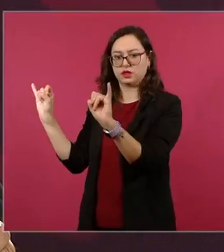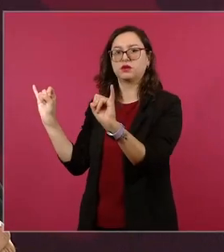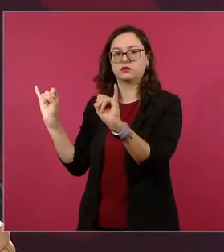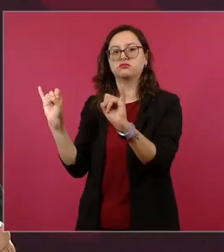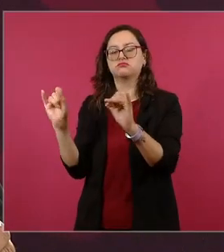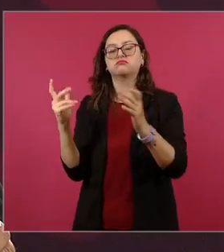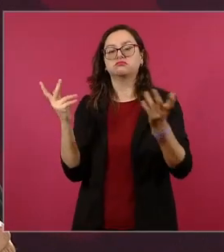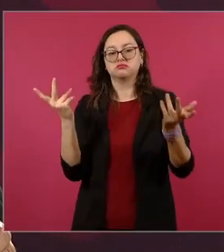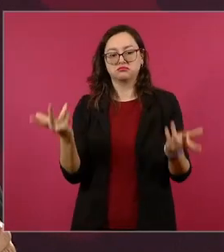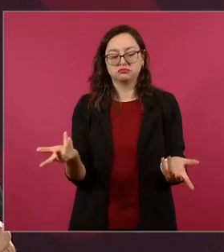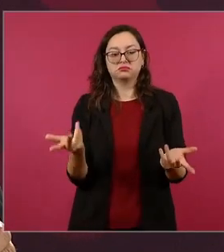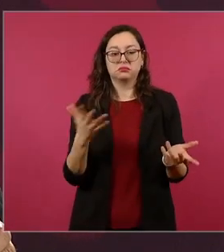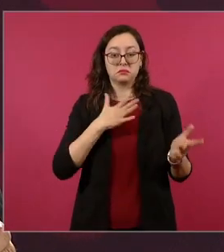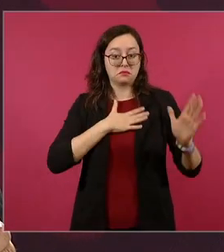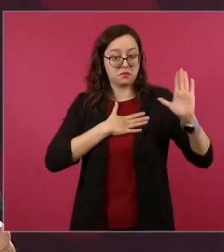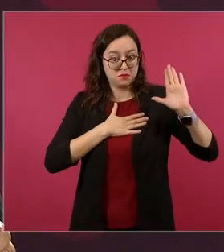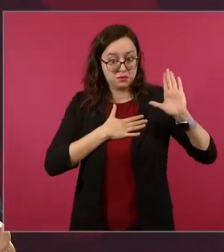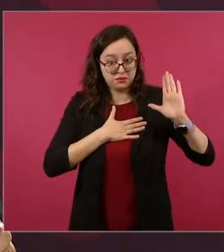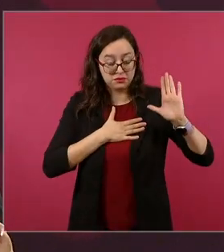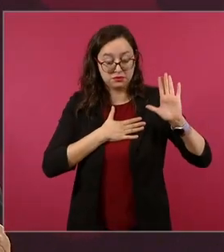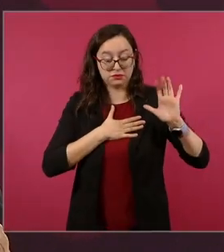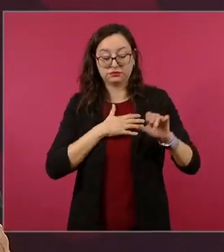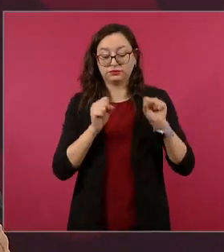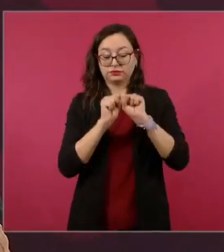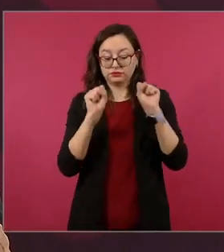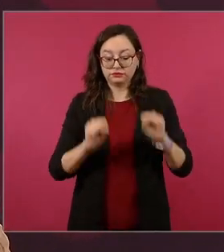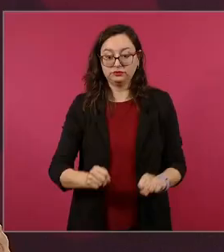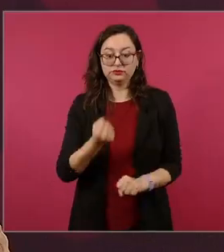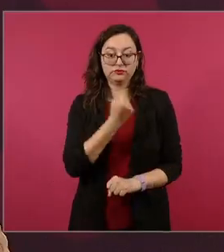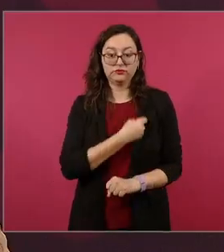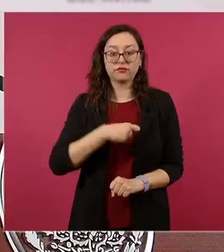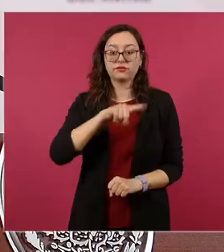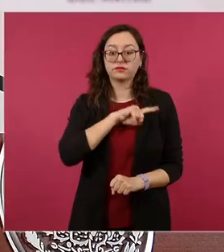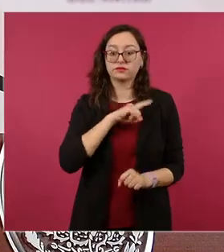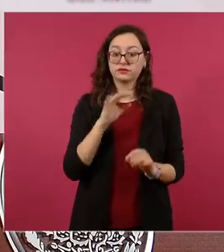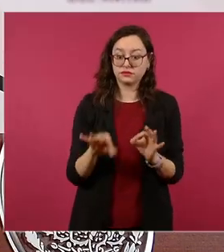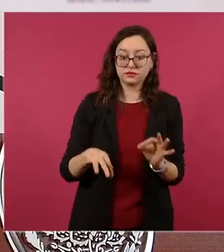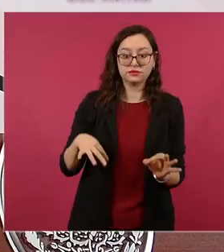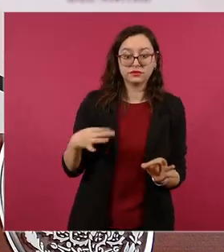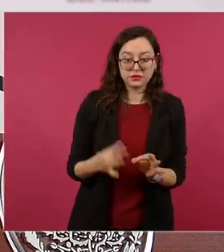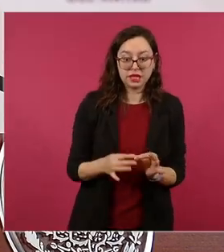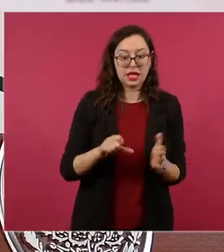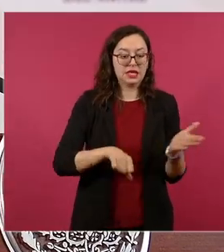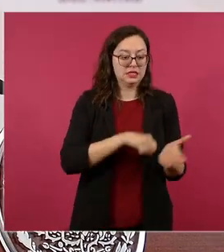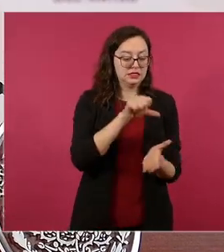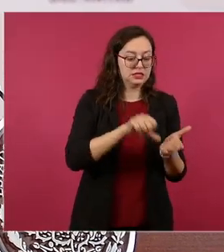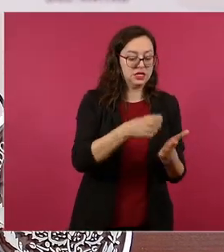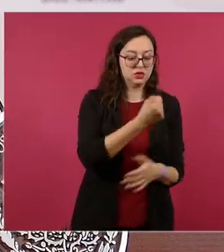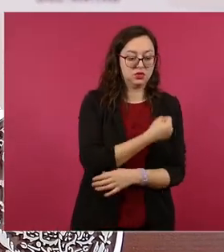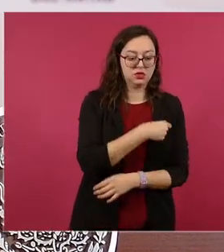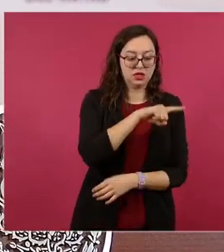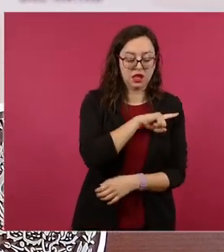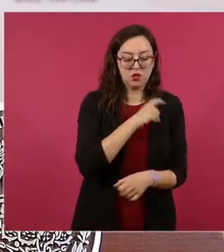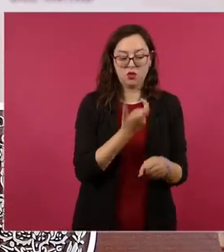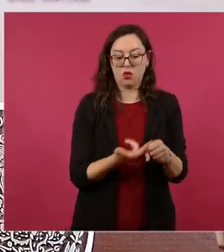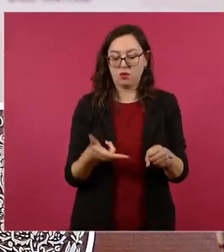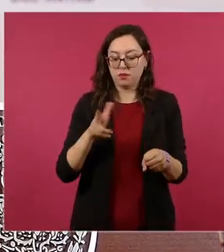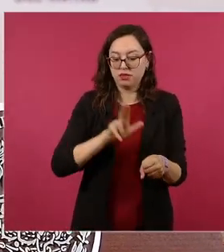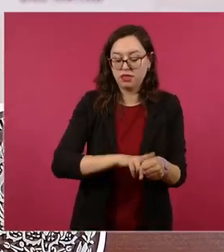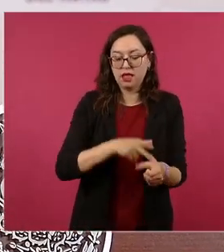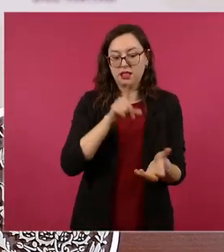que funcionen los centros de salud, dejar funcionando todos los hospitales con médicos, con especialistas,